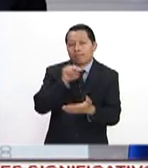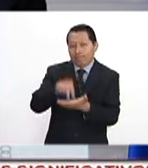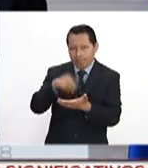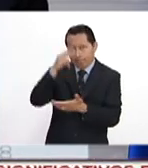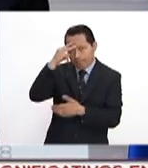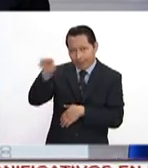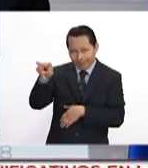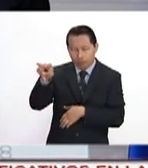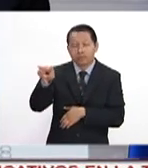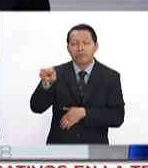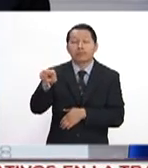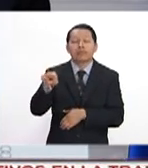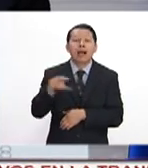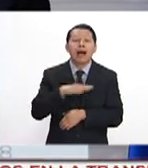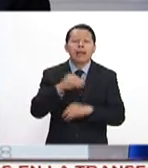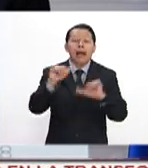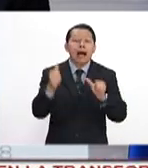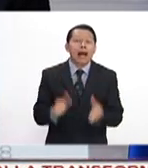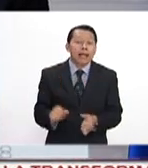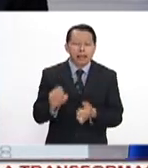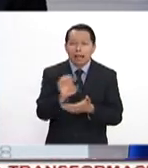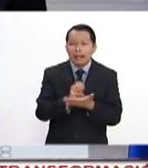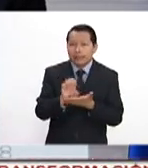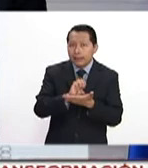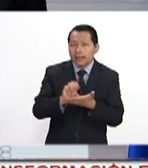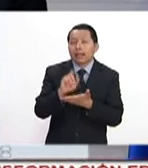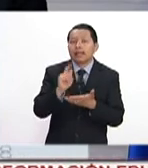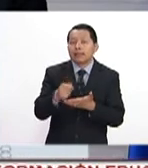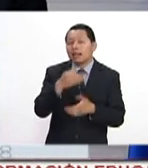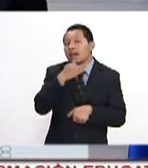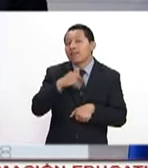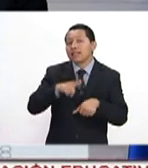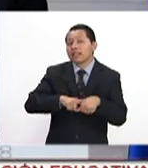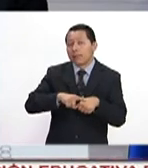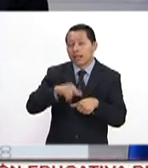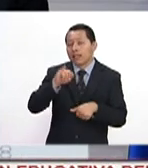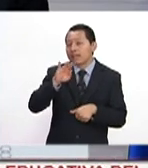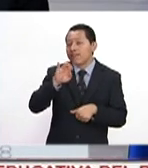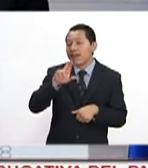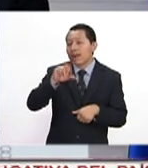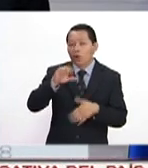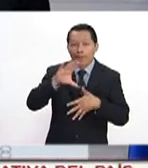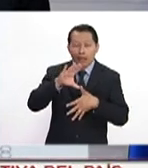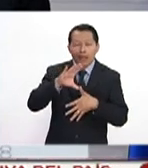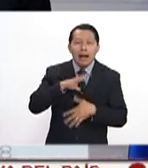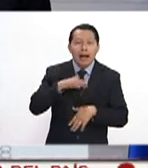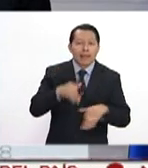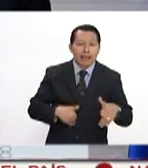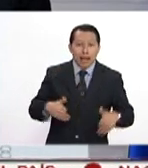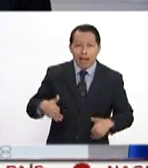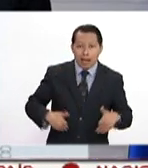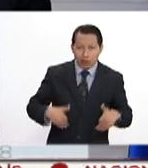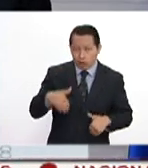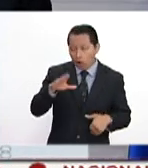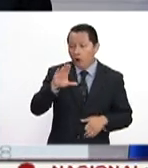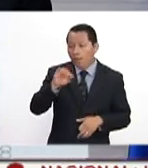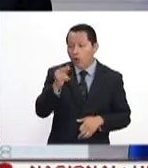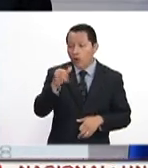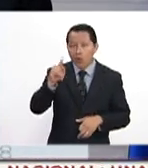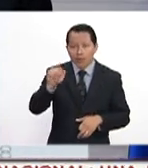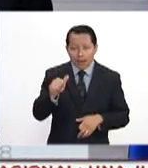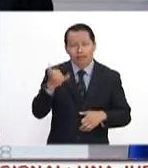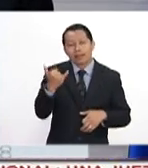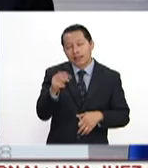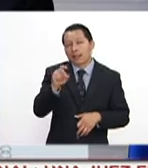mexicana. En artes escénicas, México estará presente en el Festival Iberoamericano de Teatro de Bogotá y en el